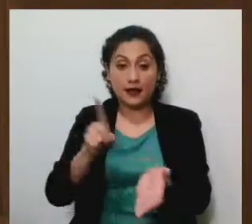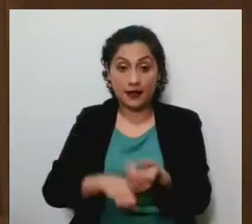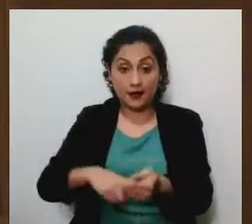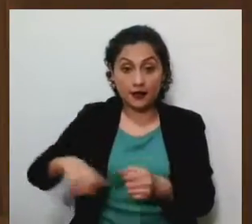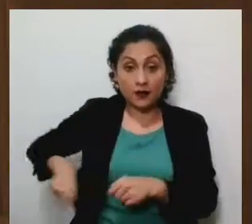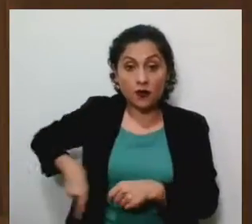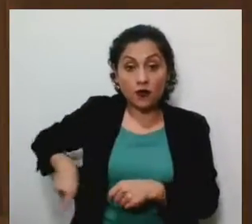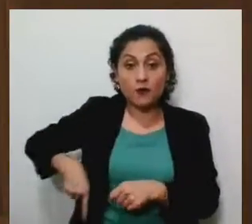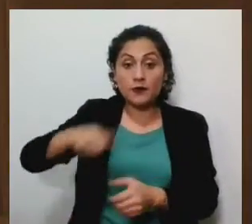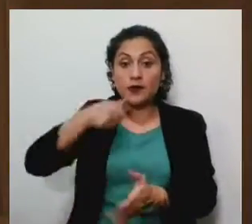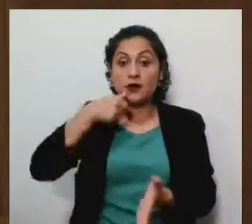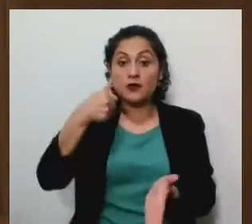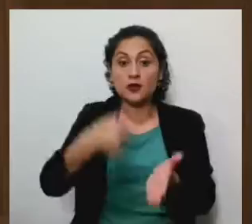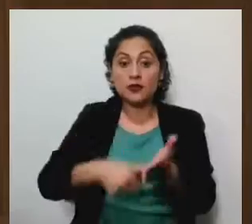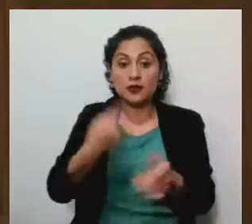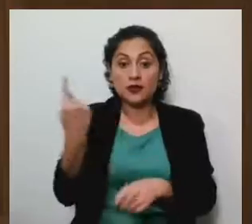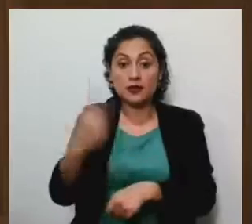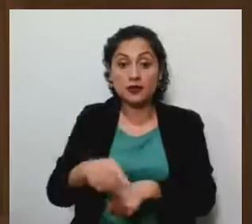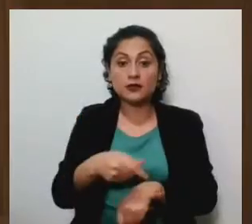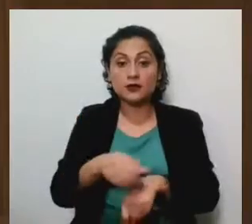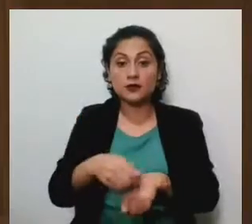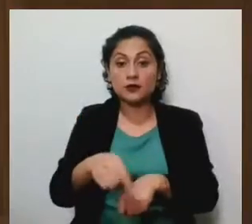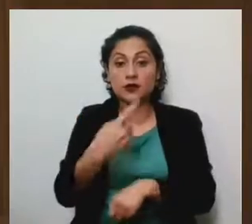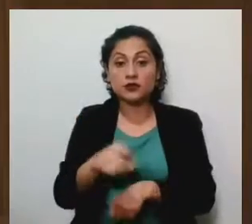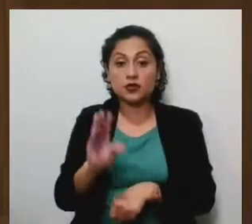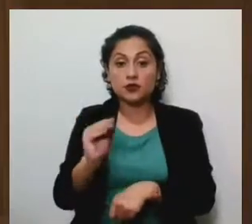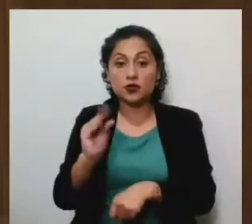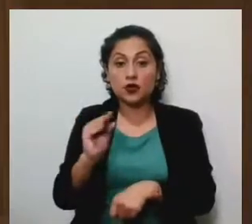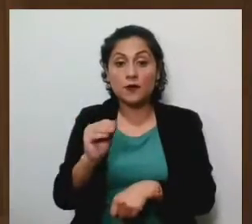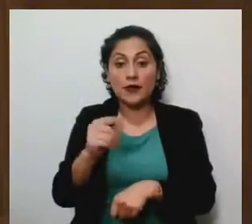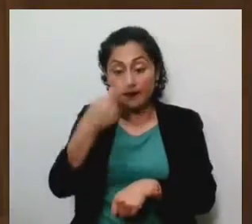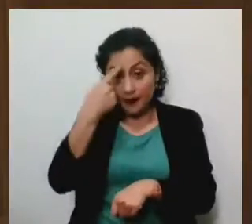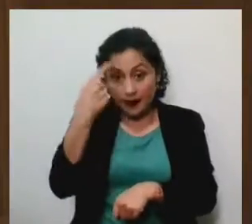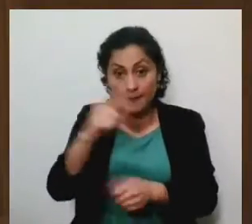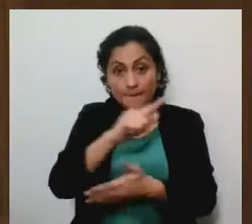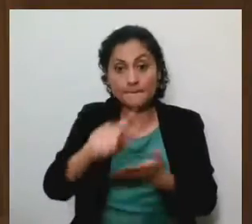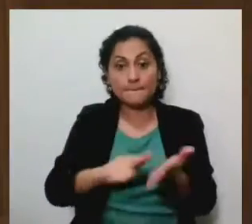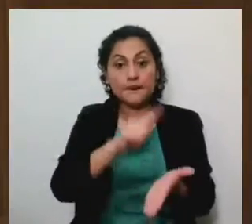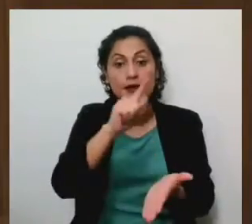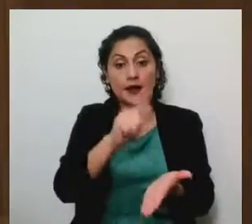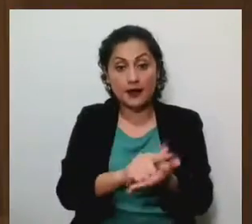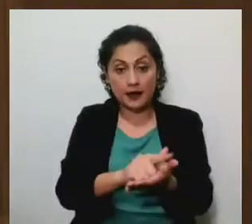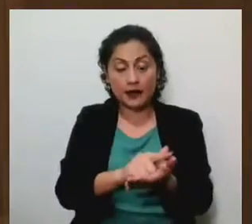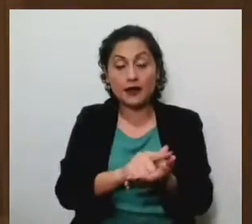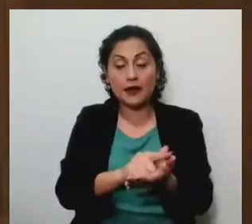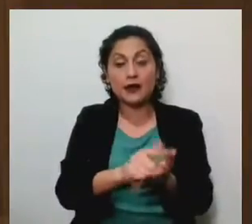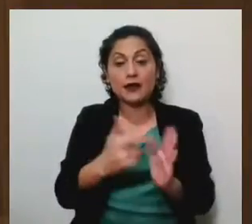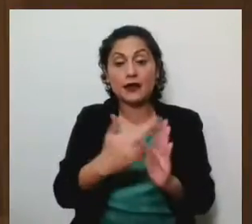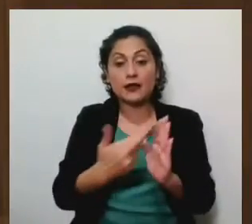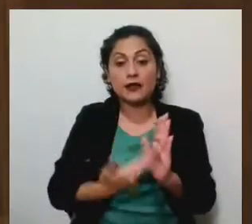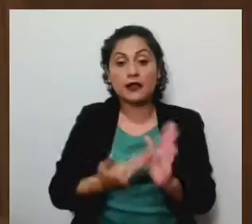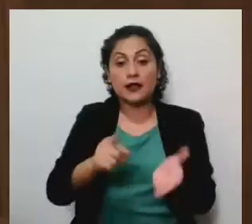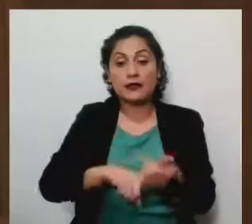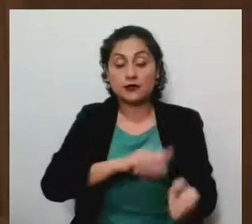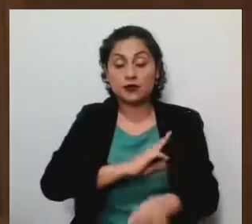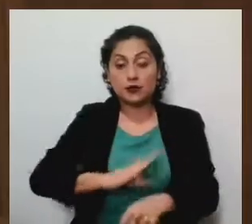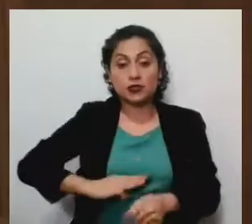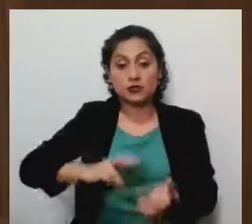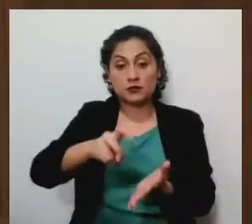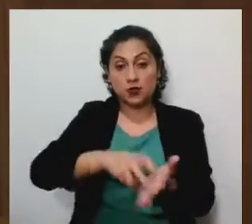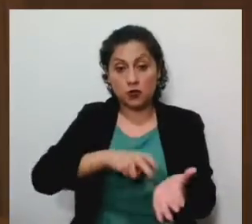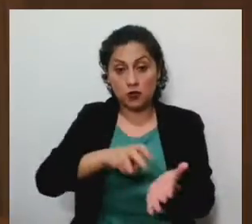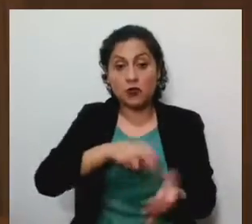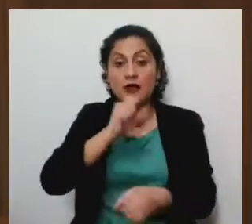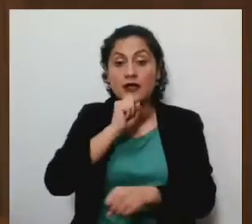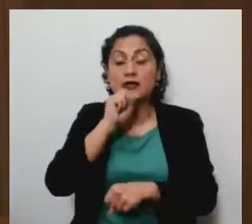número 190, por el que se reformaron diversas disposiciones a la Ley Orgánica Municipal y el Código Electoral del Estado